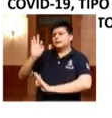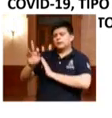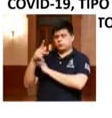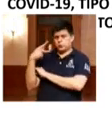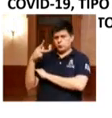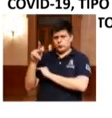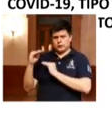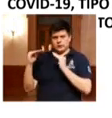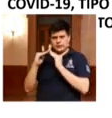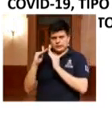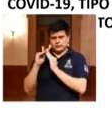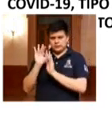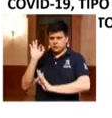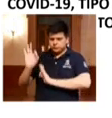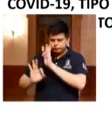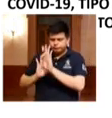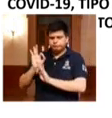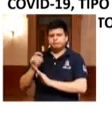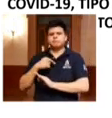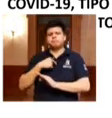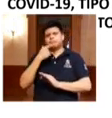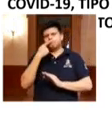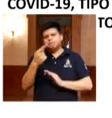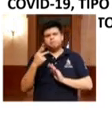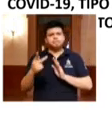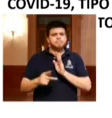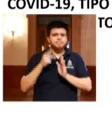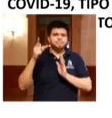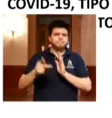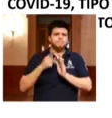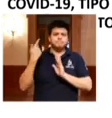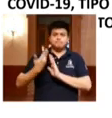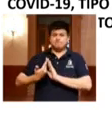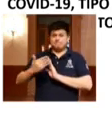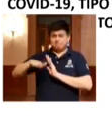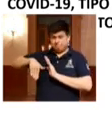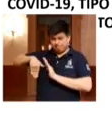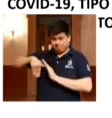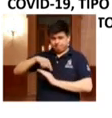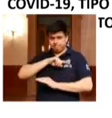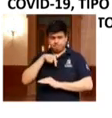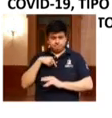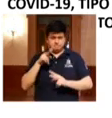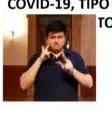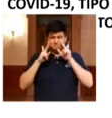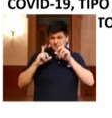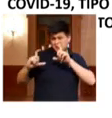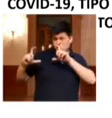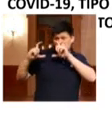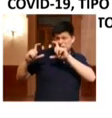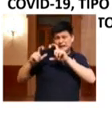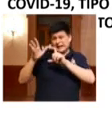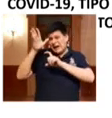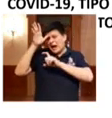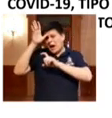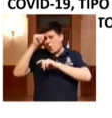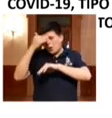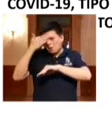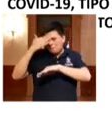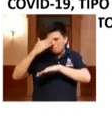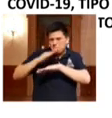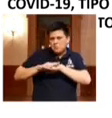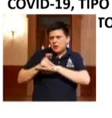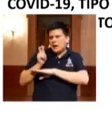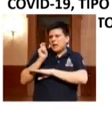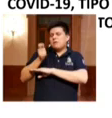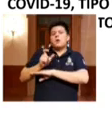casa. Como les he repetido previamente, recordemos esta gráfica, porque esta nos va a decir